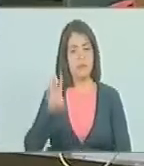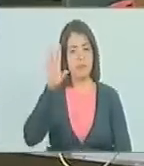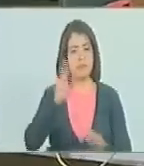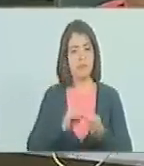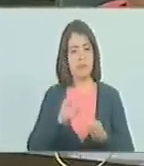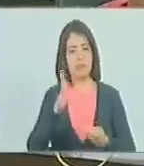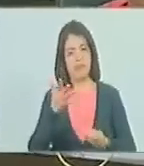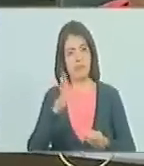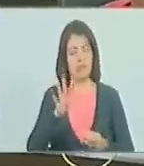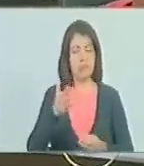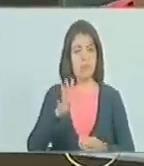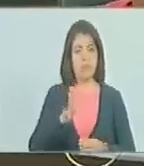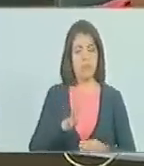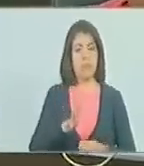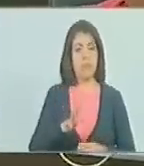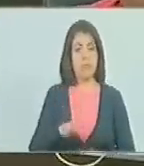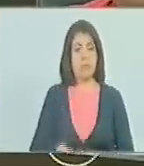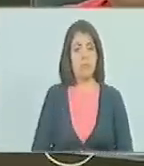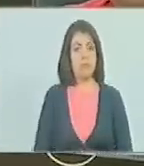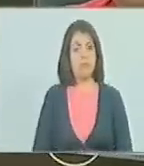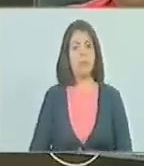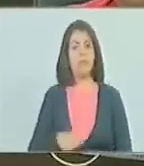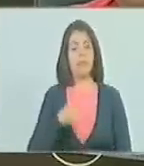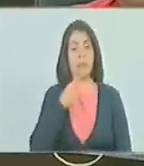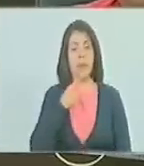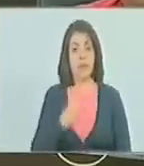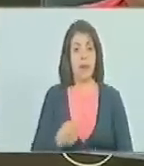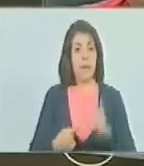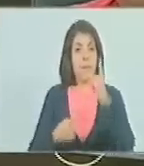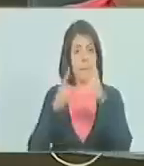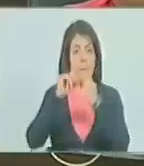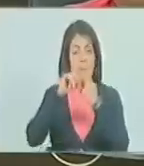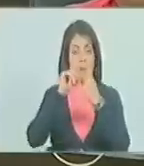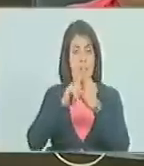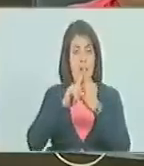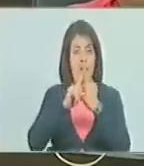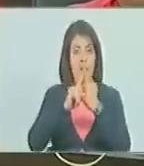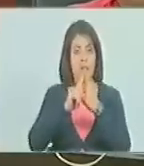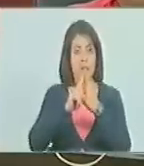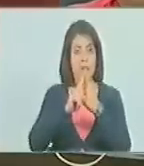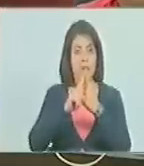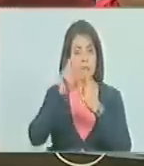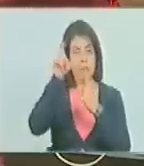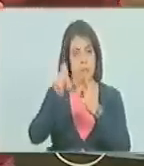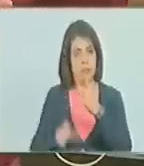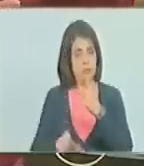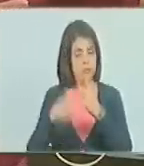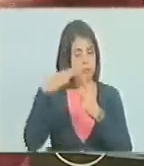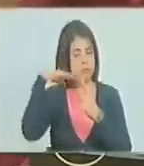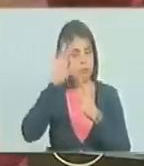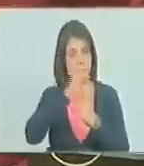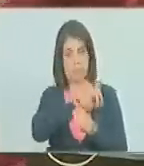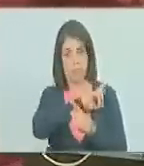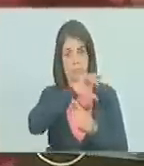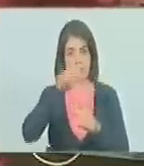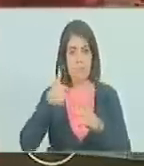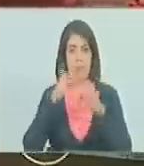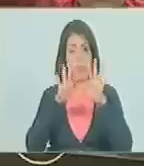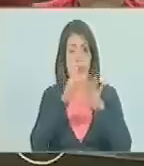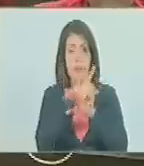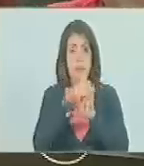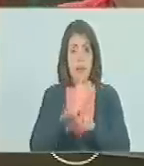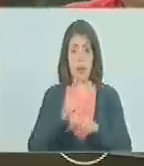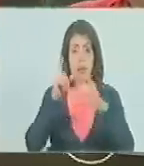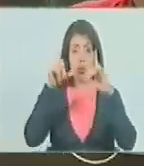resultado parcial donde ponía de primer lugar a un candidato a rector. Y a los 10 minutos de